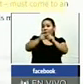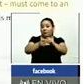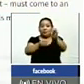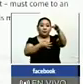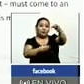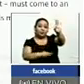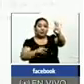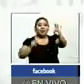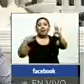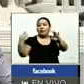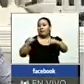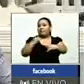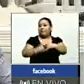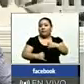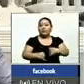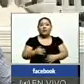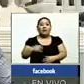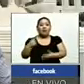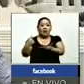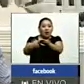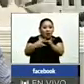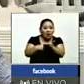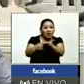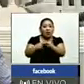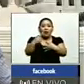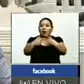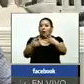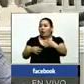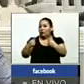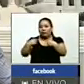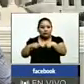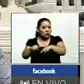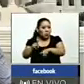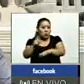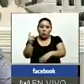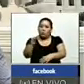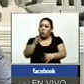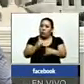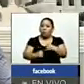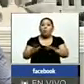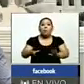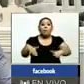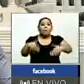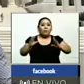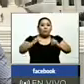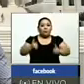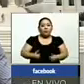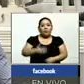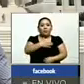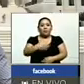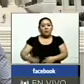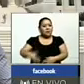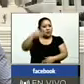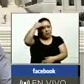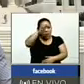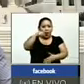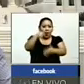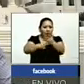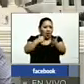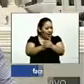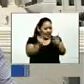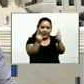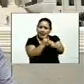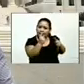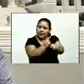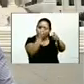federal, debe terminar. Las disputas legales no se acaban aquí, ya que el gobierno del presidente Trump afirmó que agotará todas las